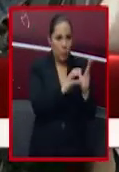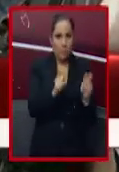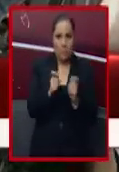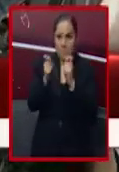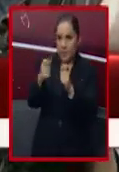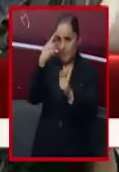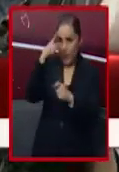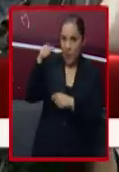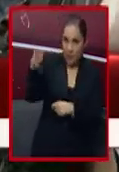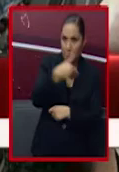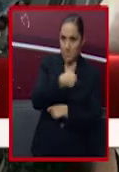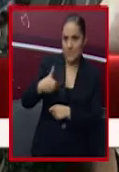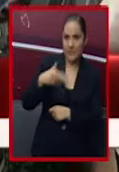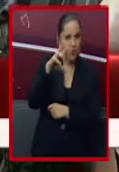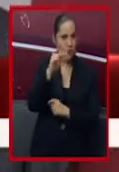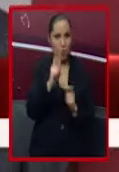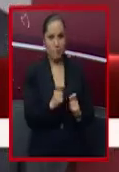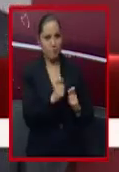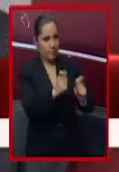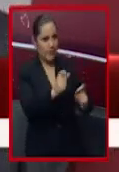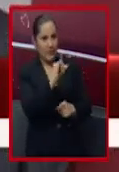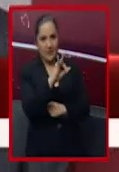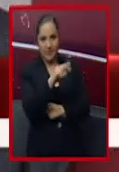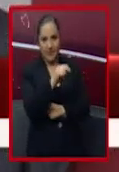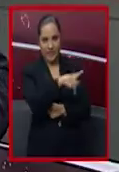Poder Ejecutivo Federal.